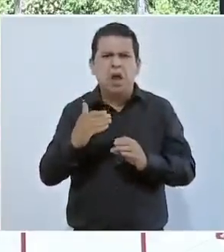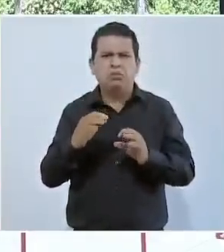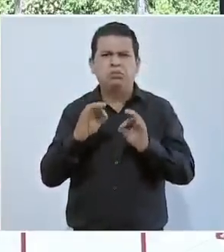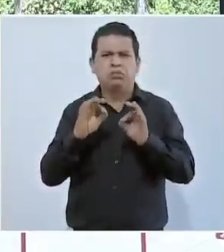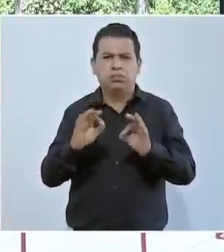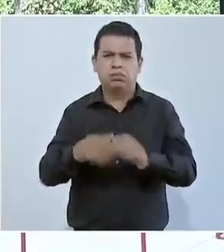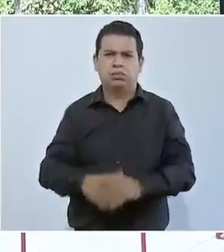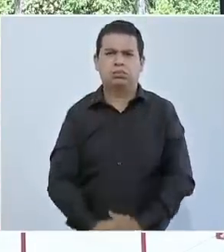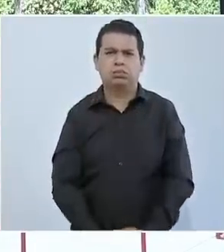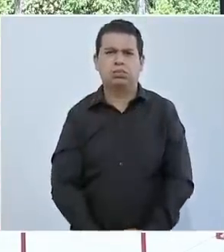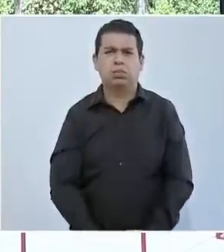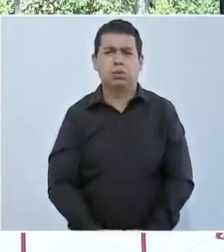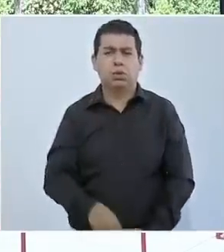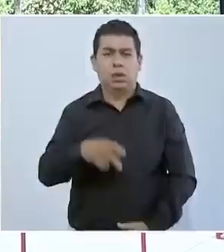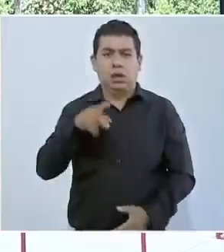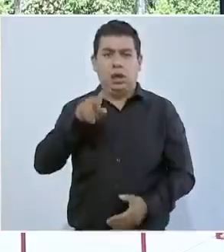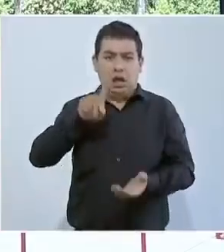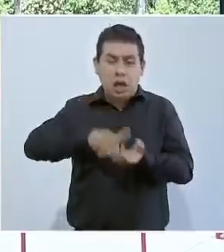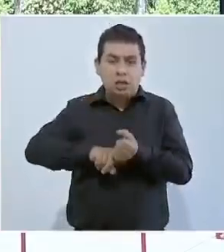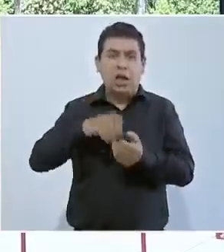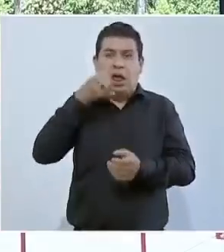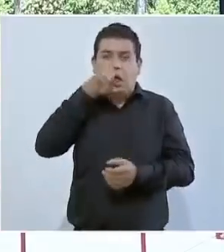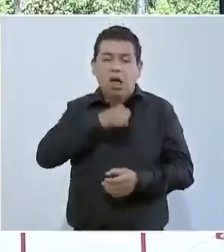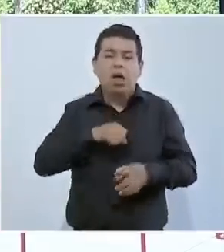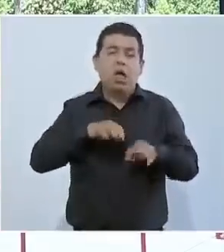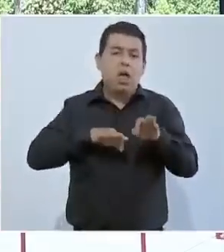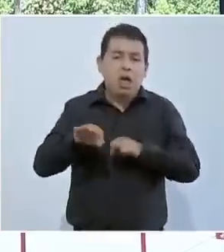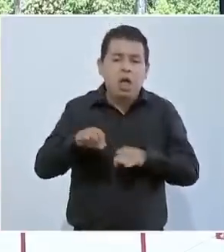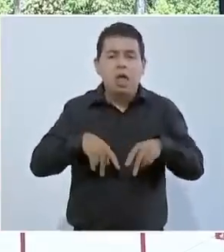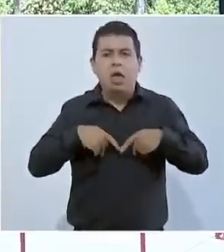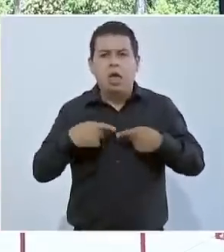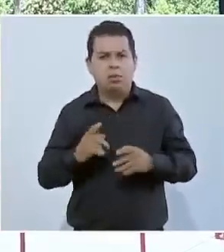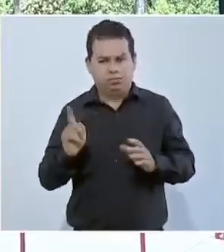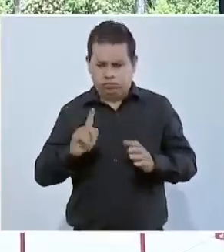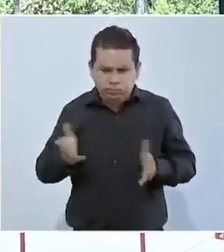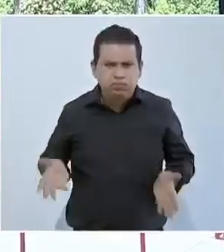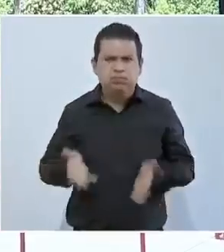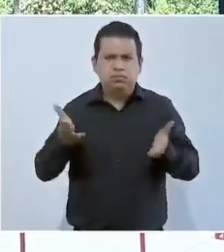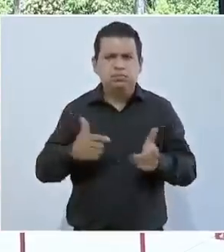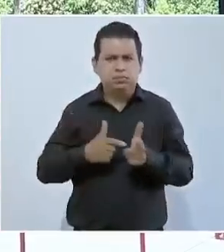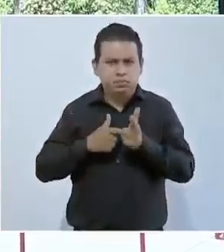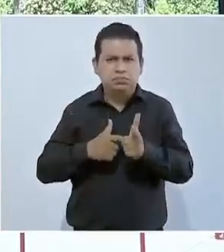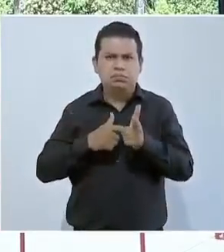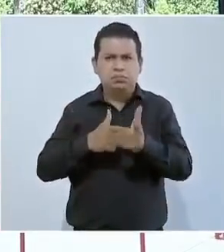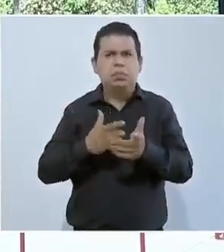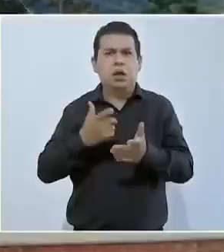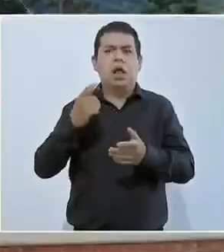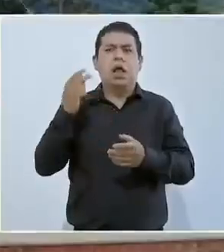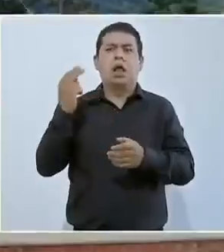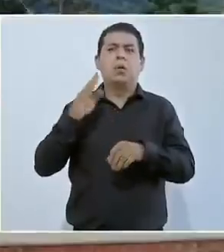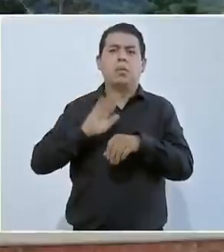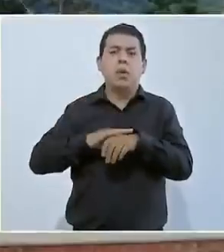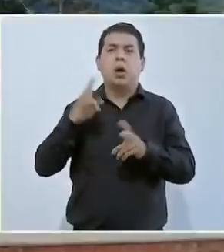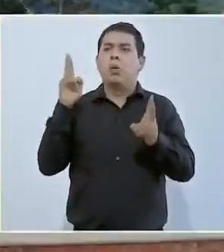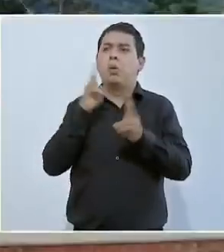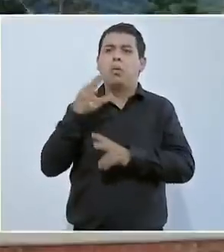A pesar del calor, no se necesita aire acondicionado,